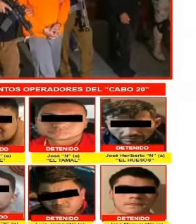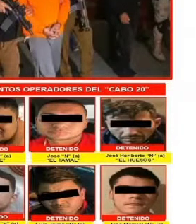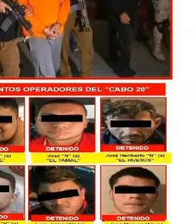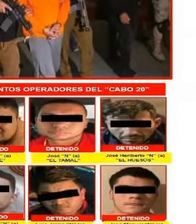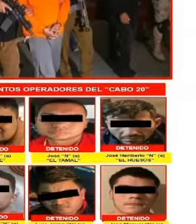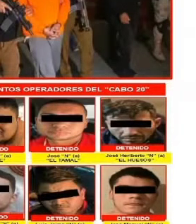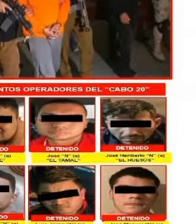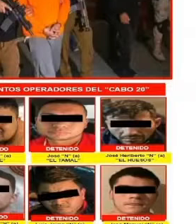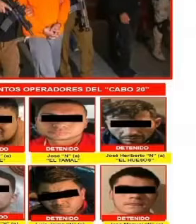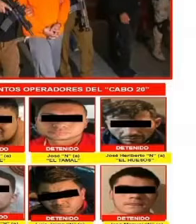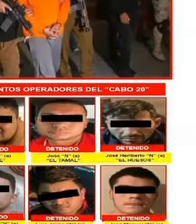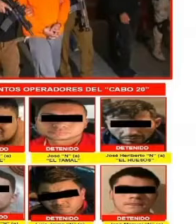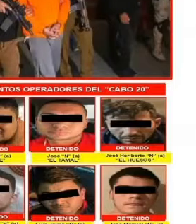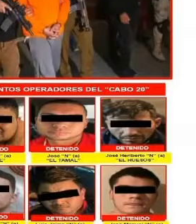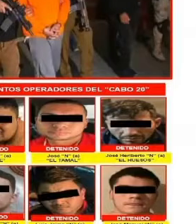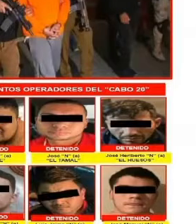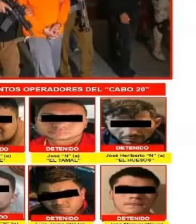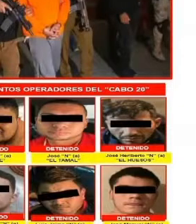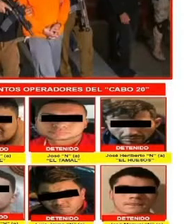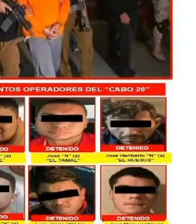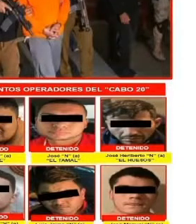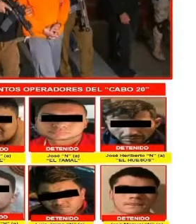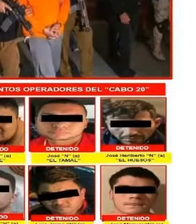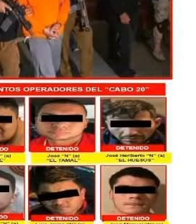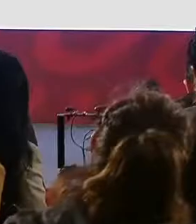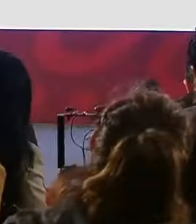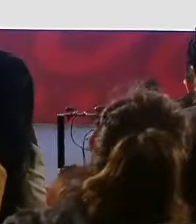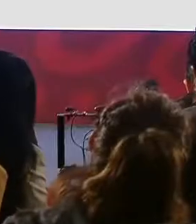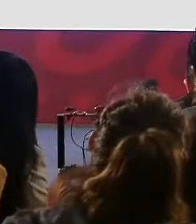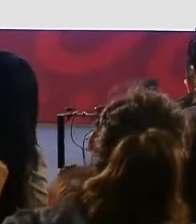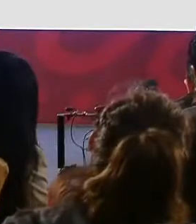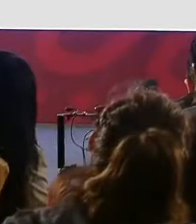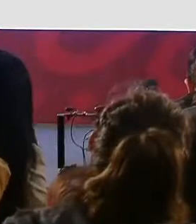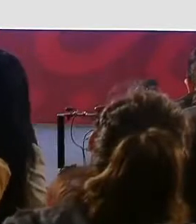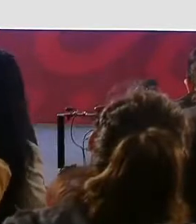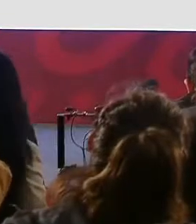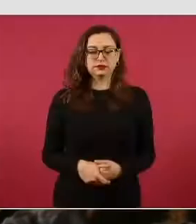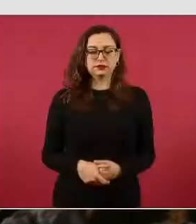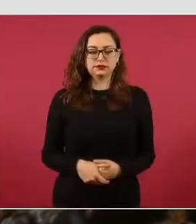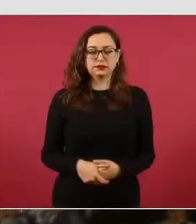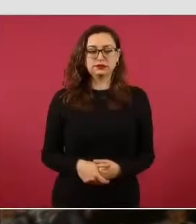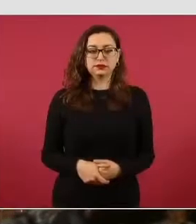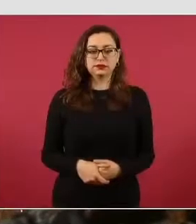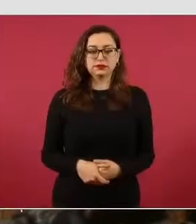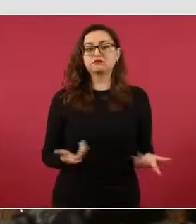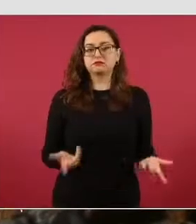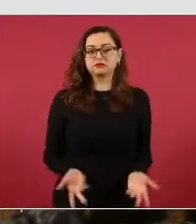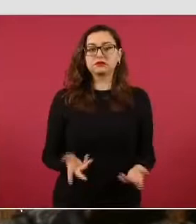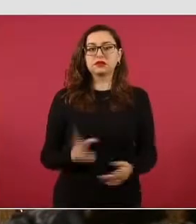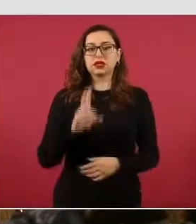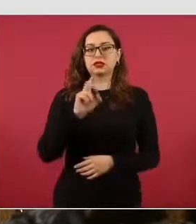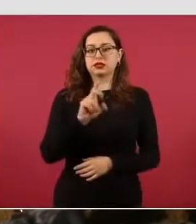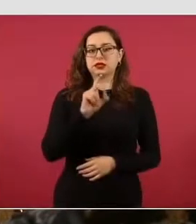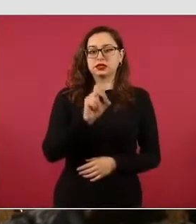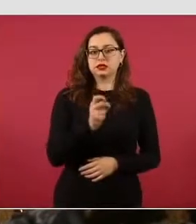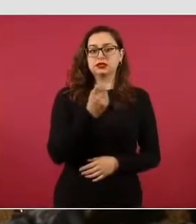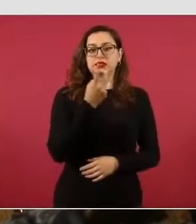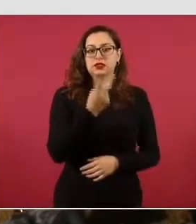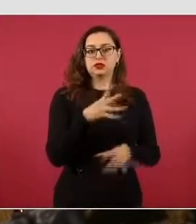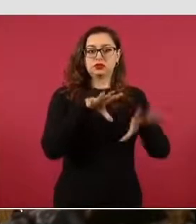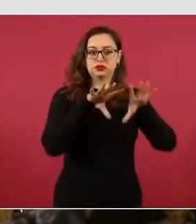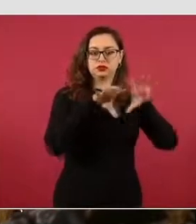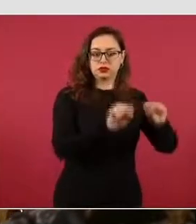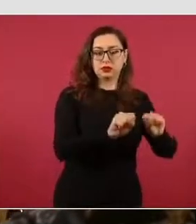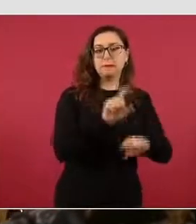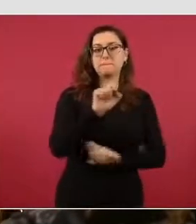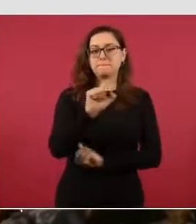semana, este es el estatus de las detenciones: 32 detenidos, 22 vinculados y